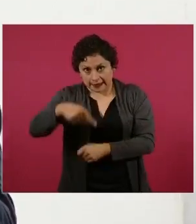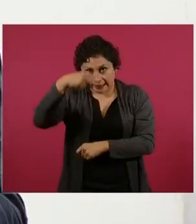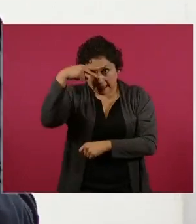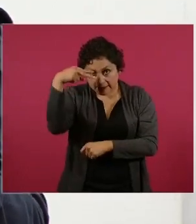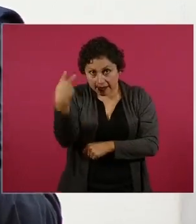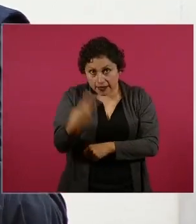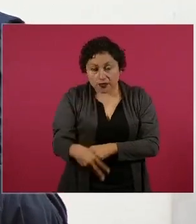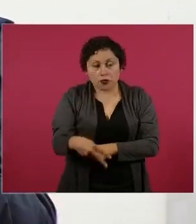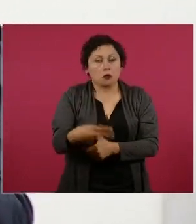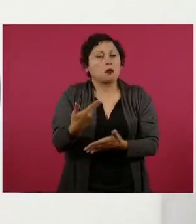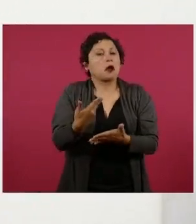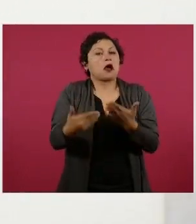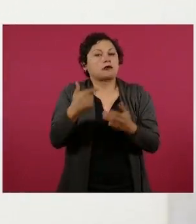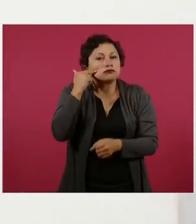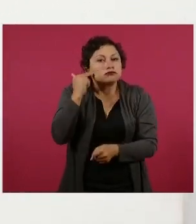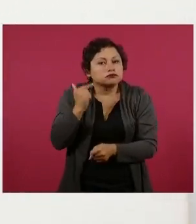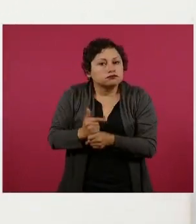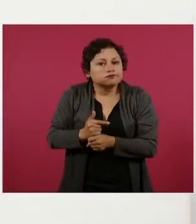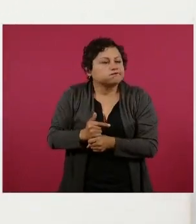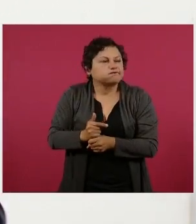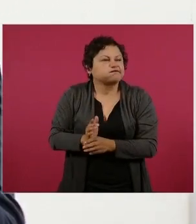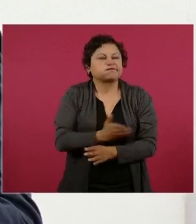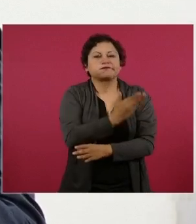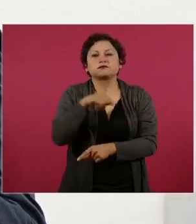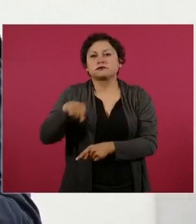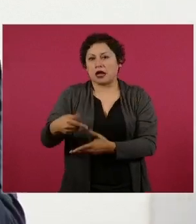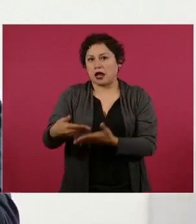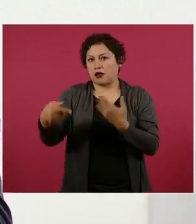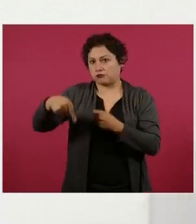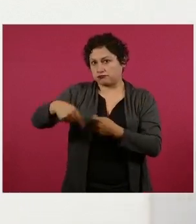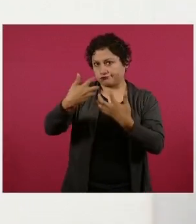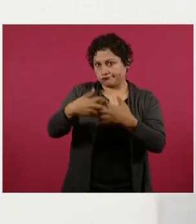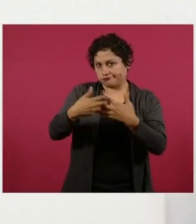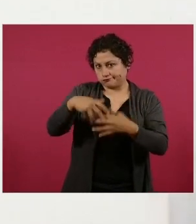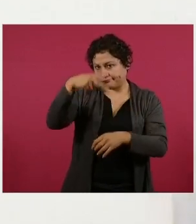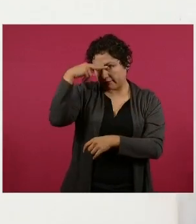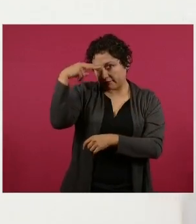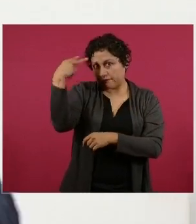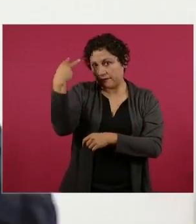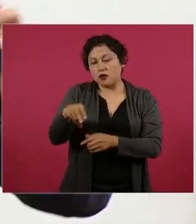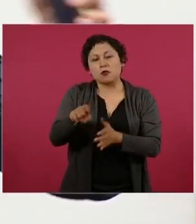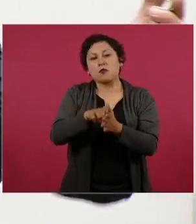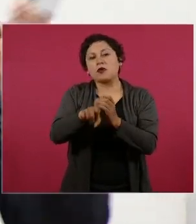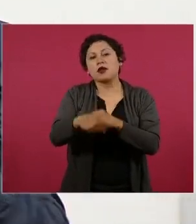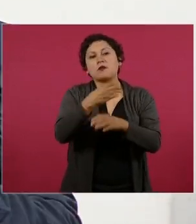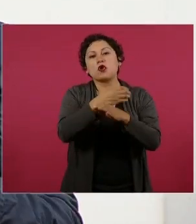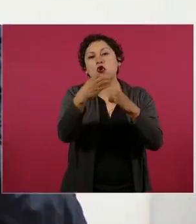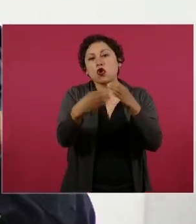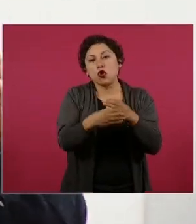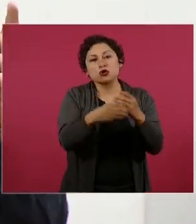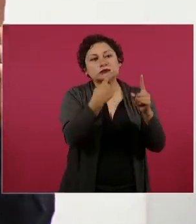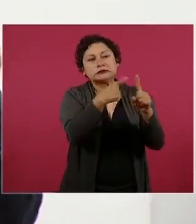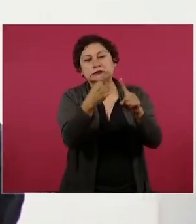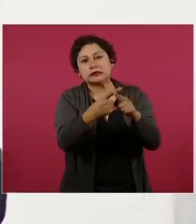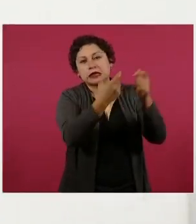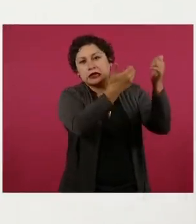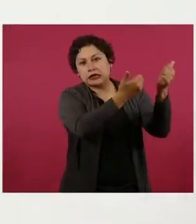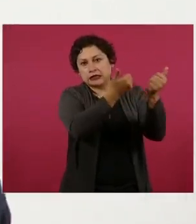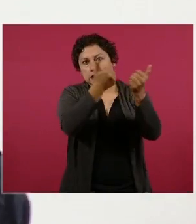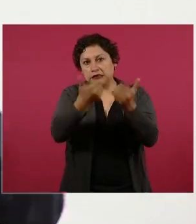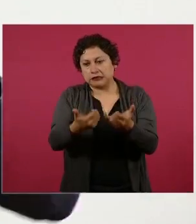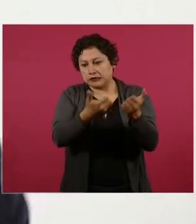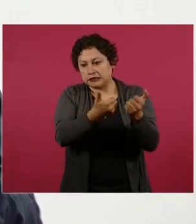están fabricando en México, importan los componentes de los grupos delictivos y también importan las